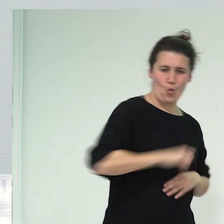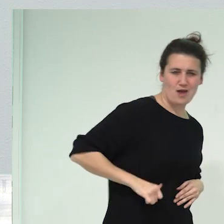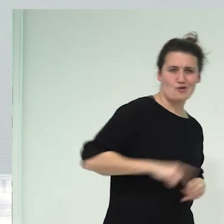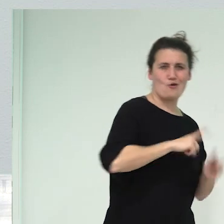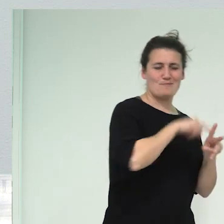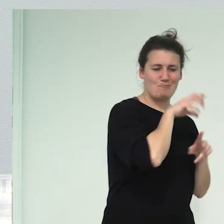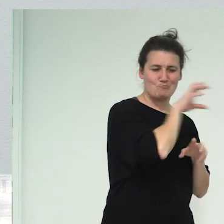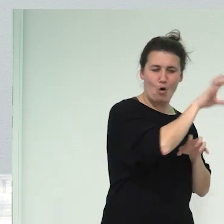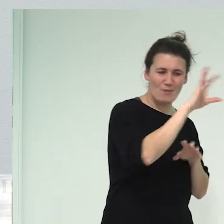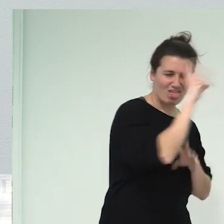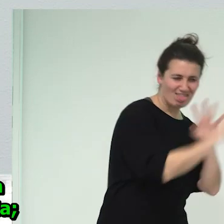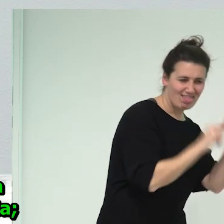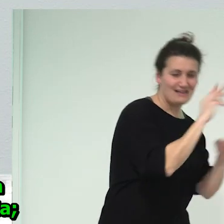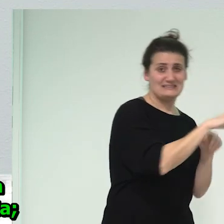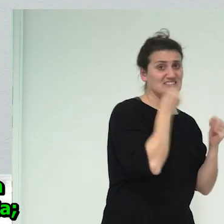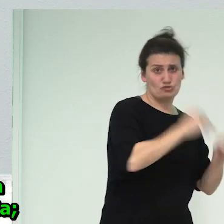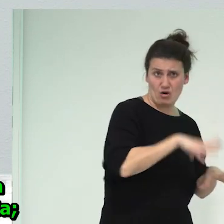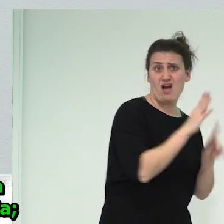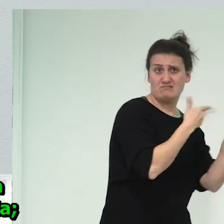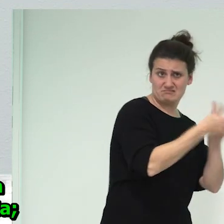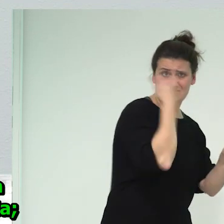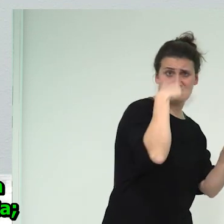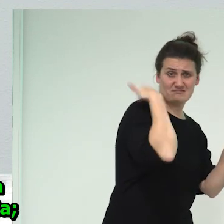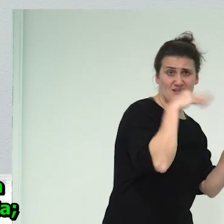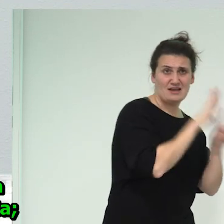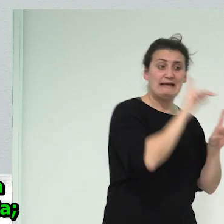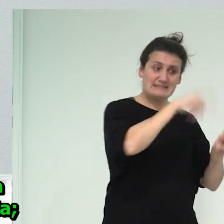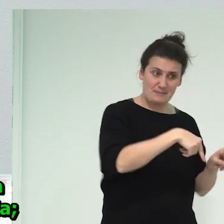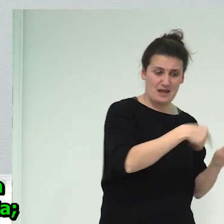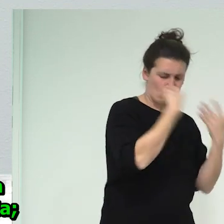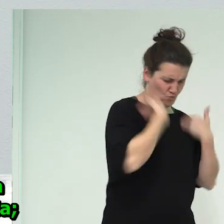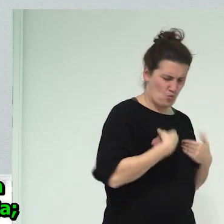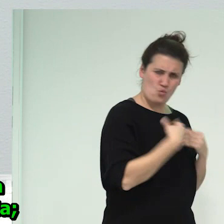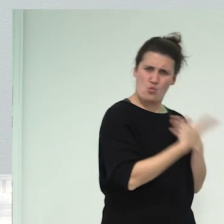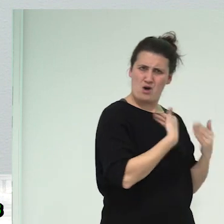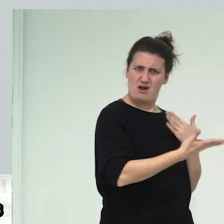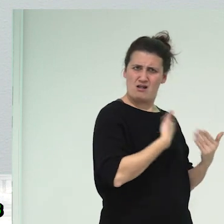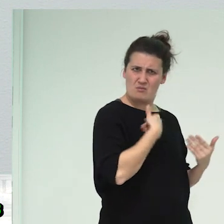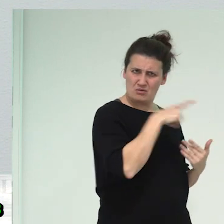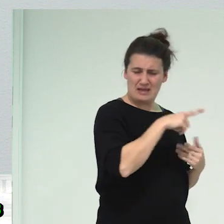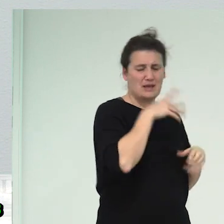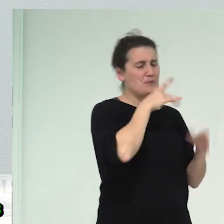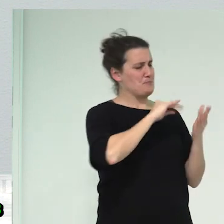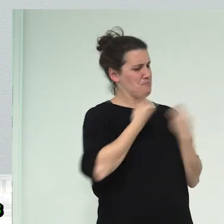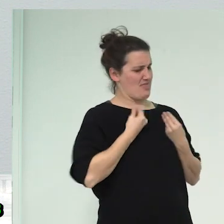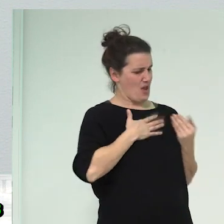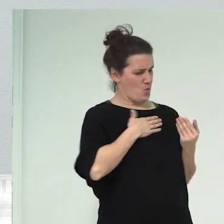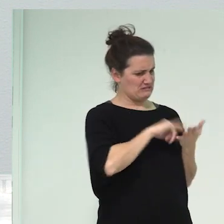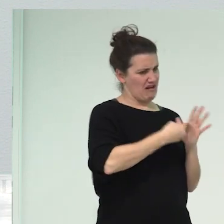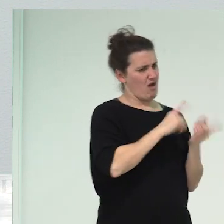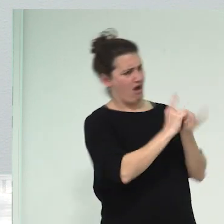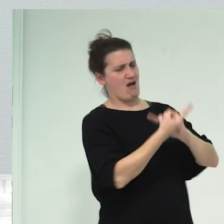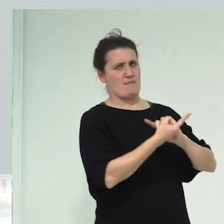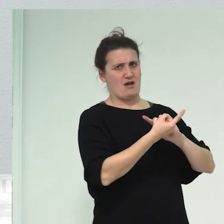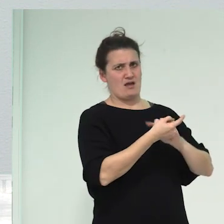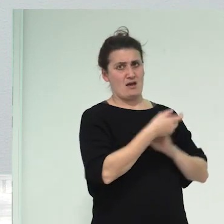poblaciones históricamente violentadas, que destruyen también y aniquilan nuestros cuerpos y proyectos de vida, miles de personas son